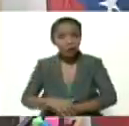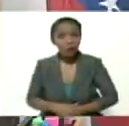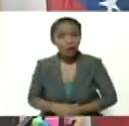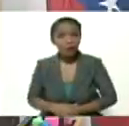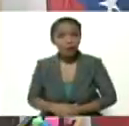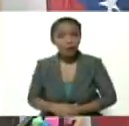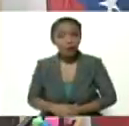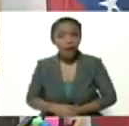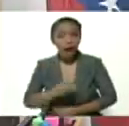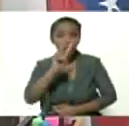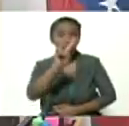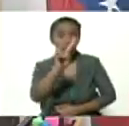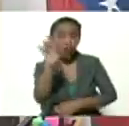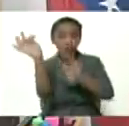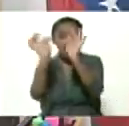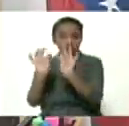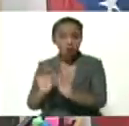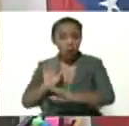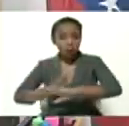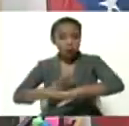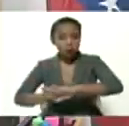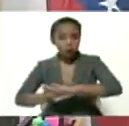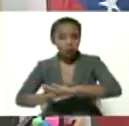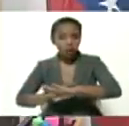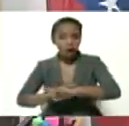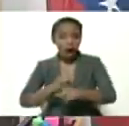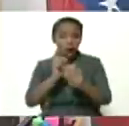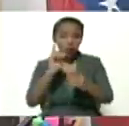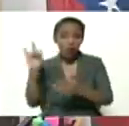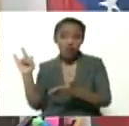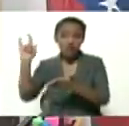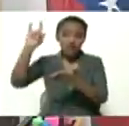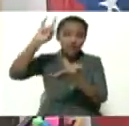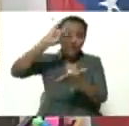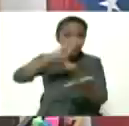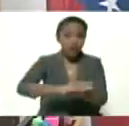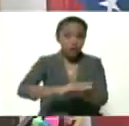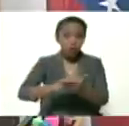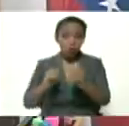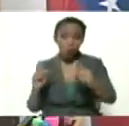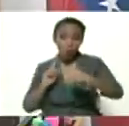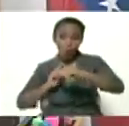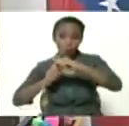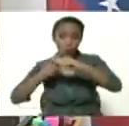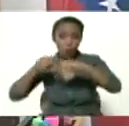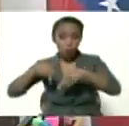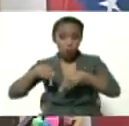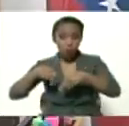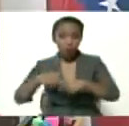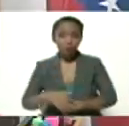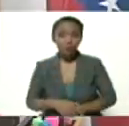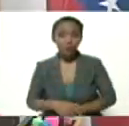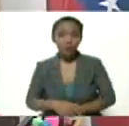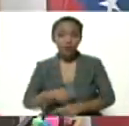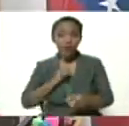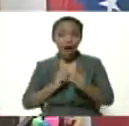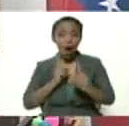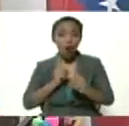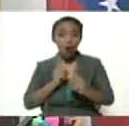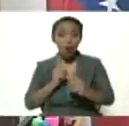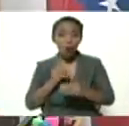Hay dos tipos de casos. Los importados, que son los que nos hemos encontrado hasta el día de hoy, y los casos que se